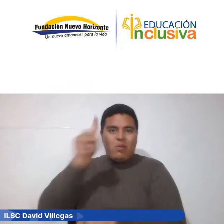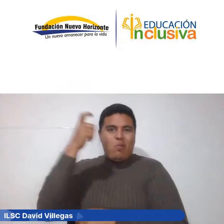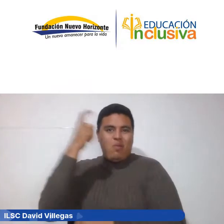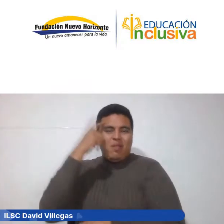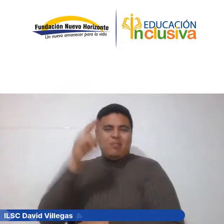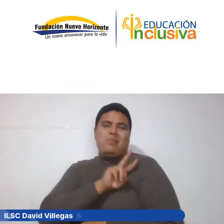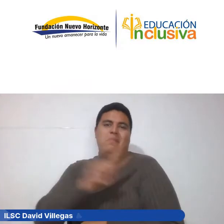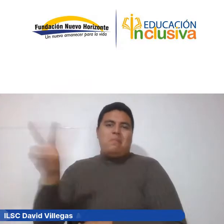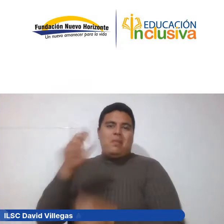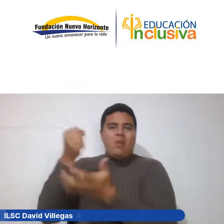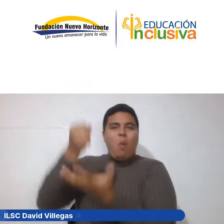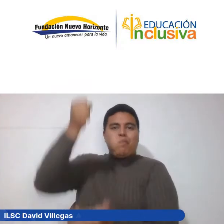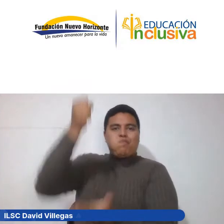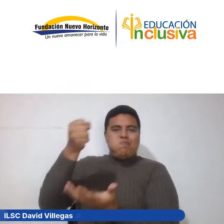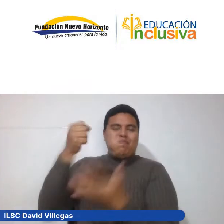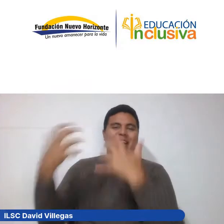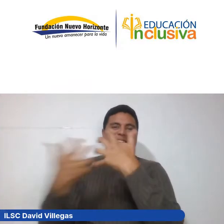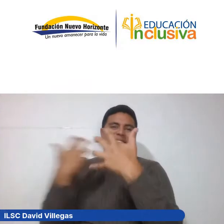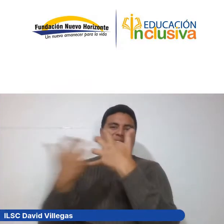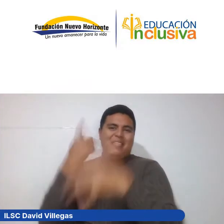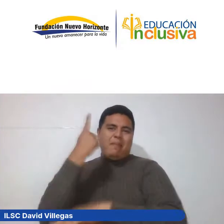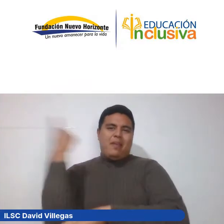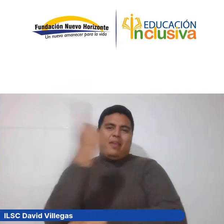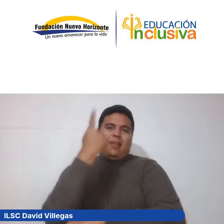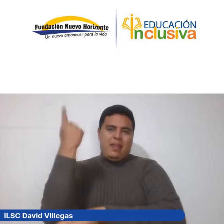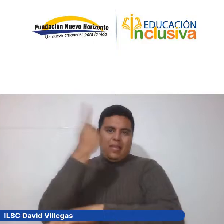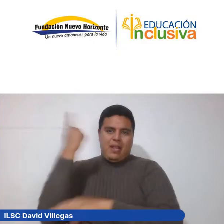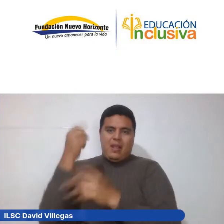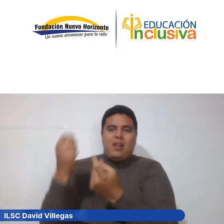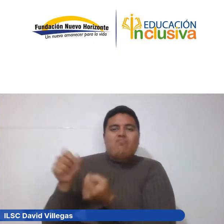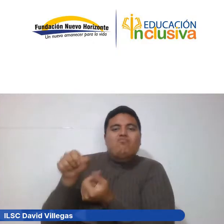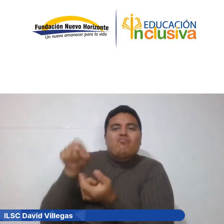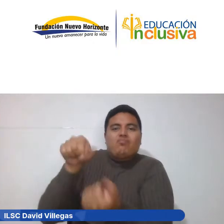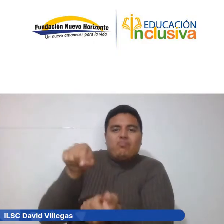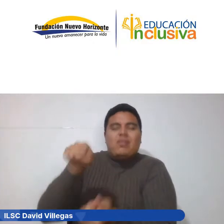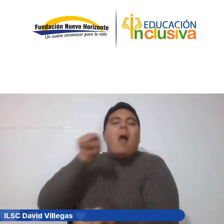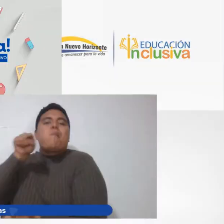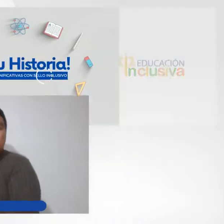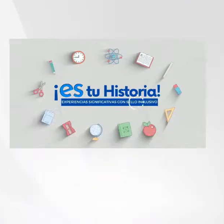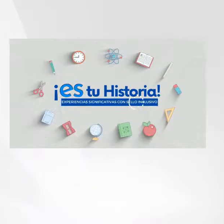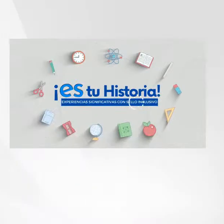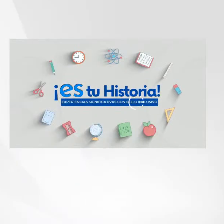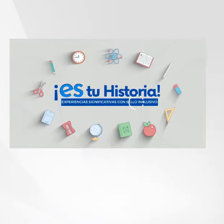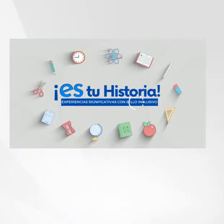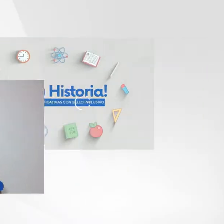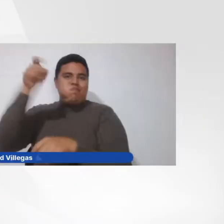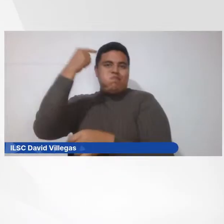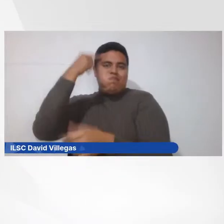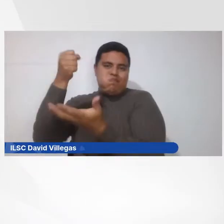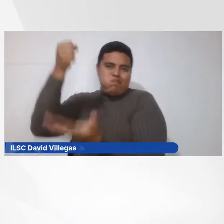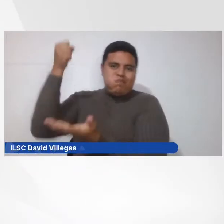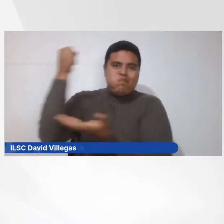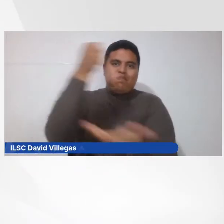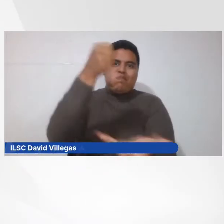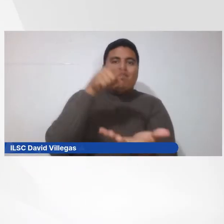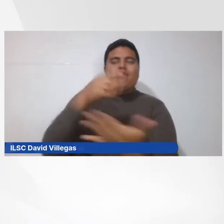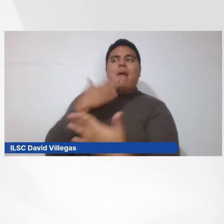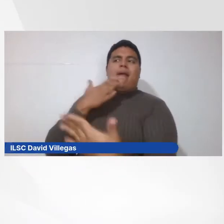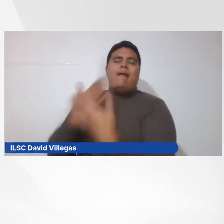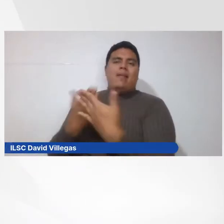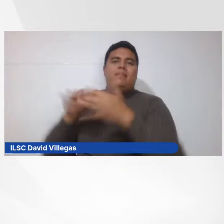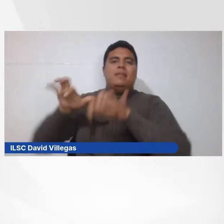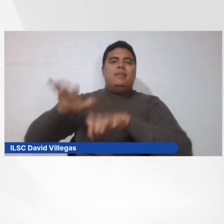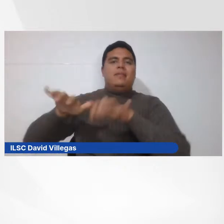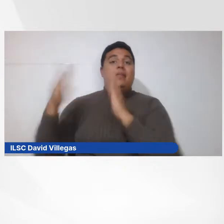Cauca, desde la Secretaría de Educación Departamental. Muchísimas gracias también por ese aporte que se da desde la Secretaría de